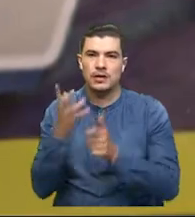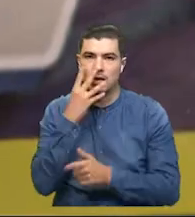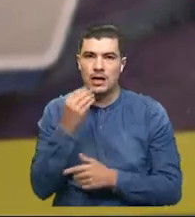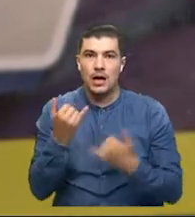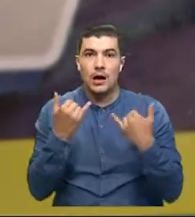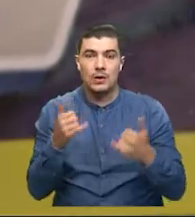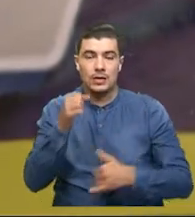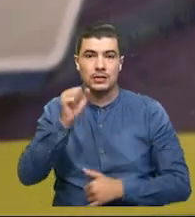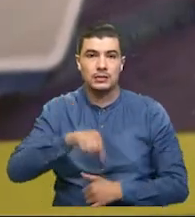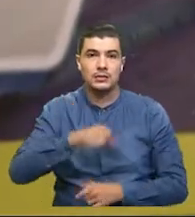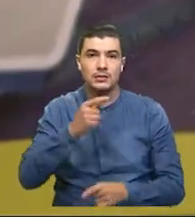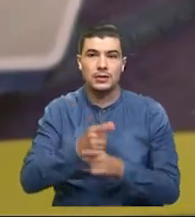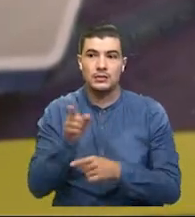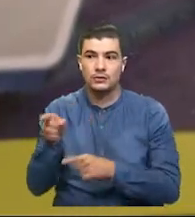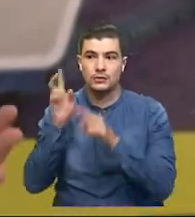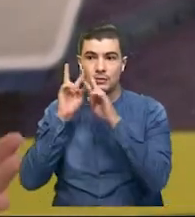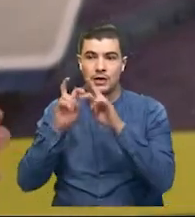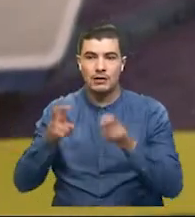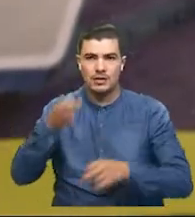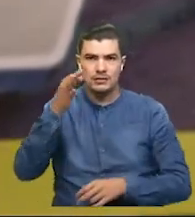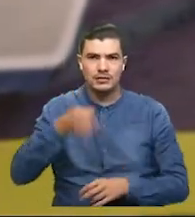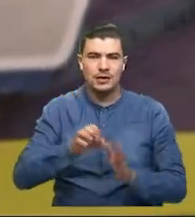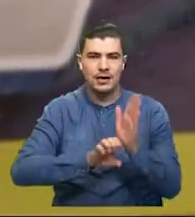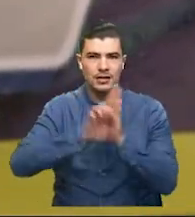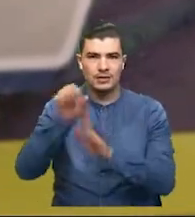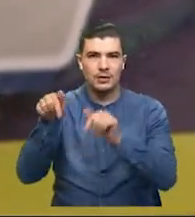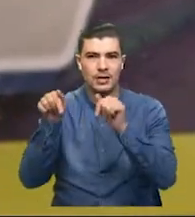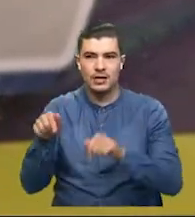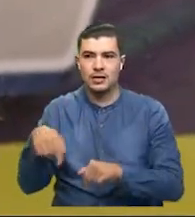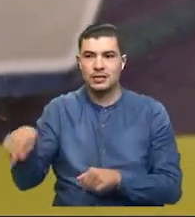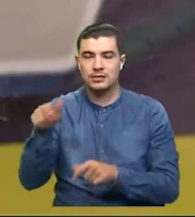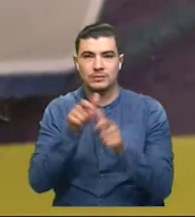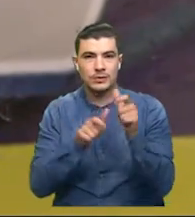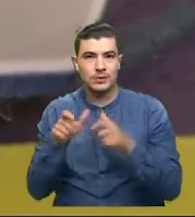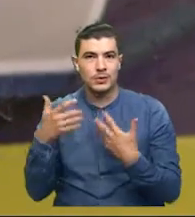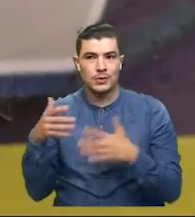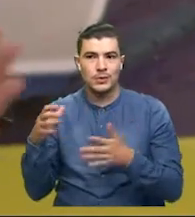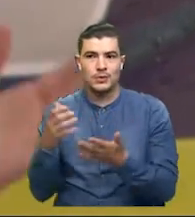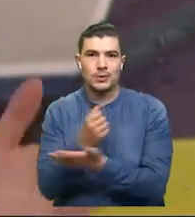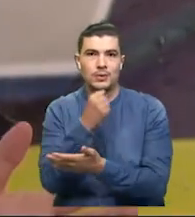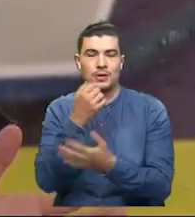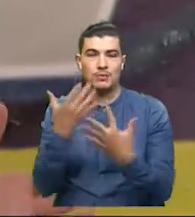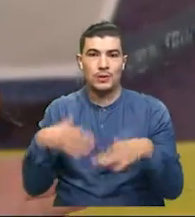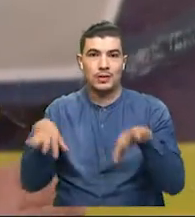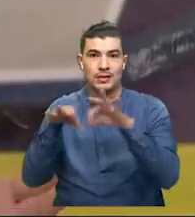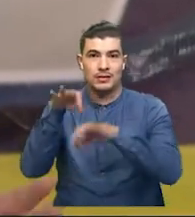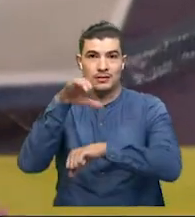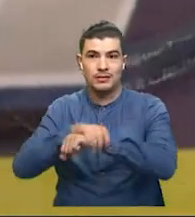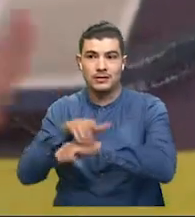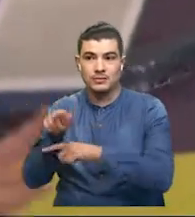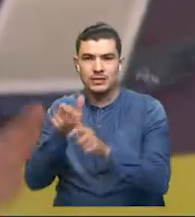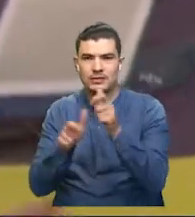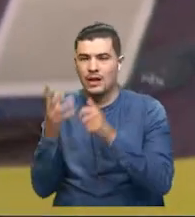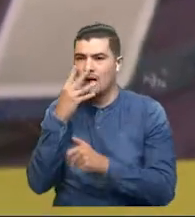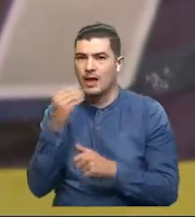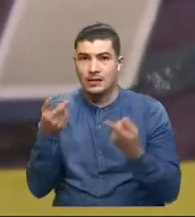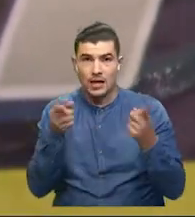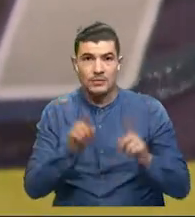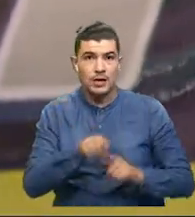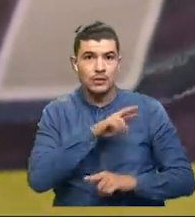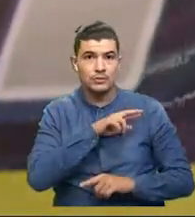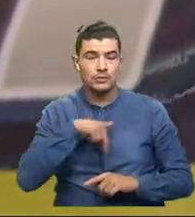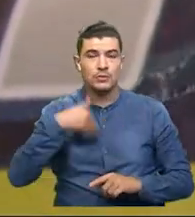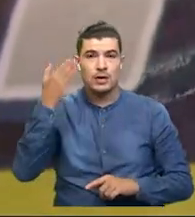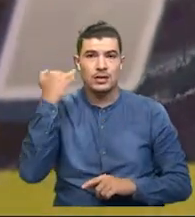cabo permanentemente en el departamento de Santander, y con éxito han logrado importantes capturas. Ya conocíamos también la lista de los 20 más buscados